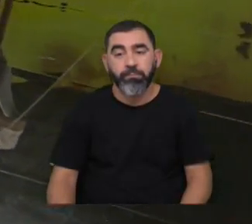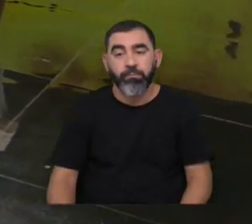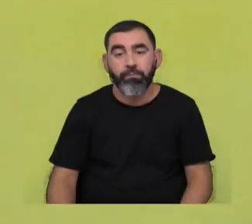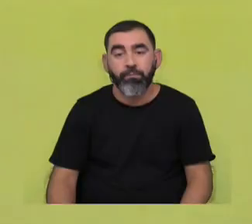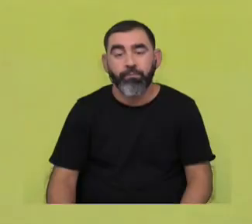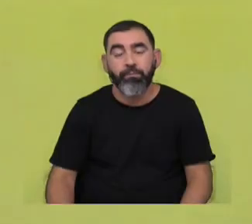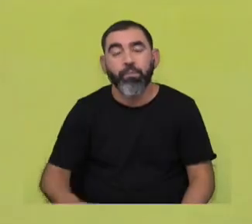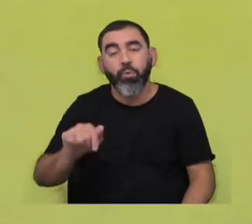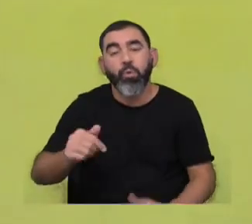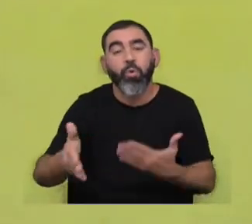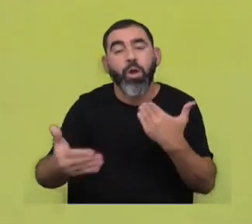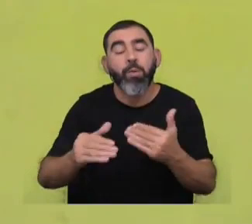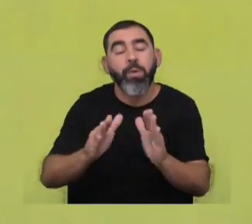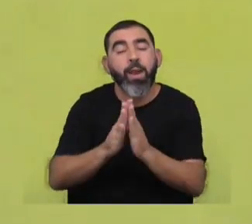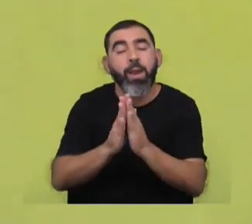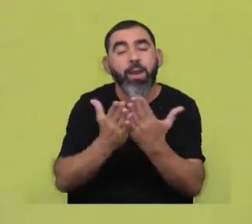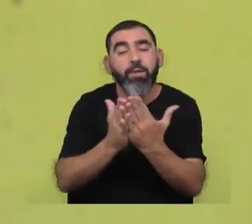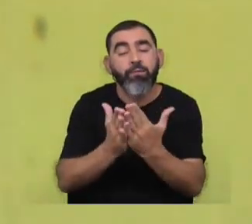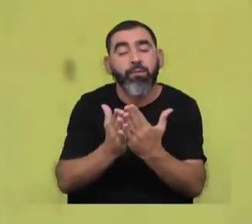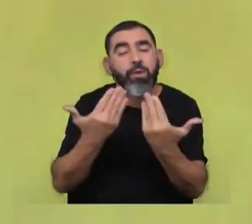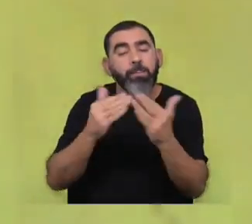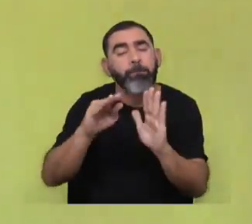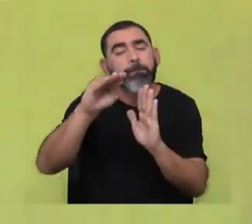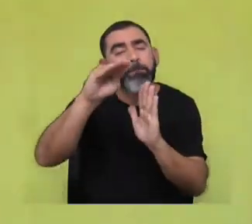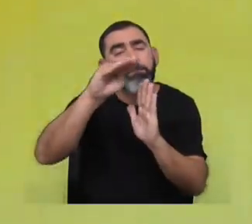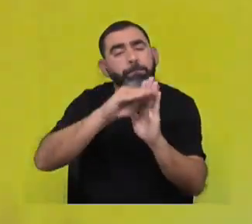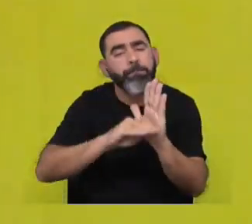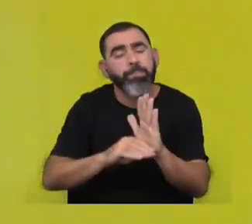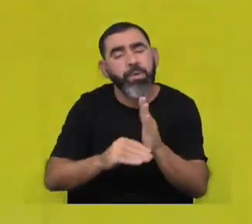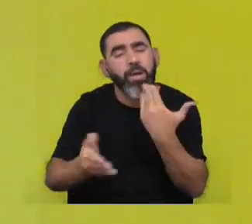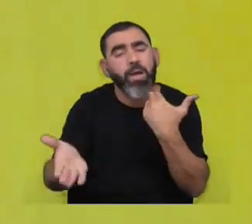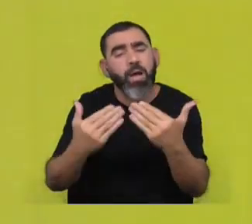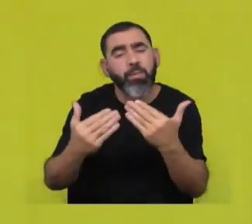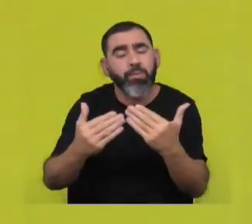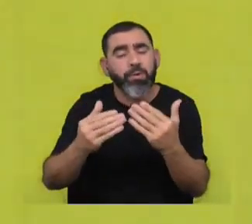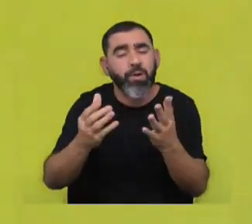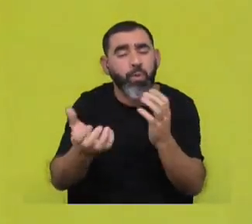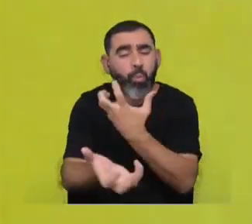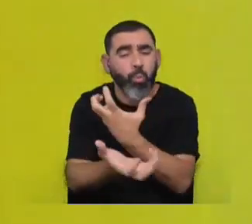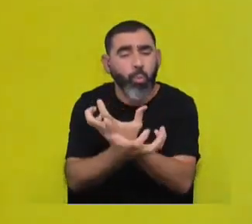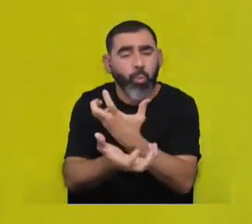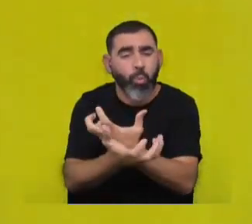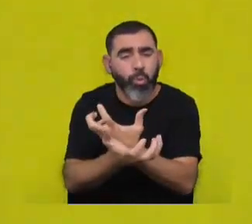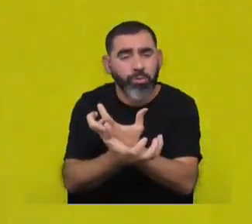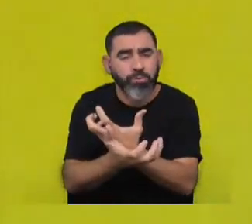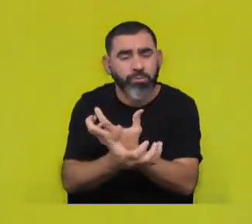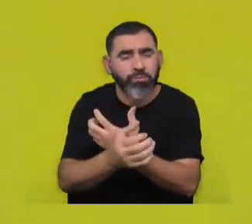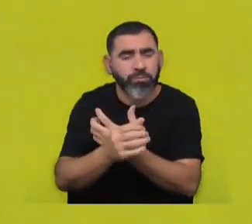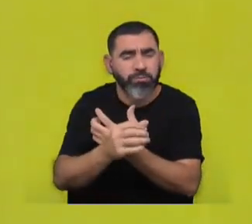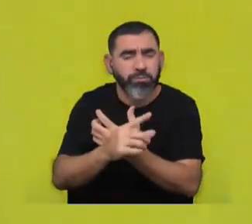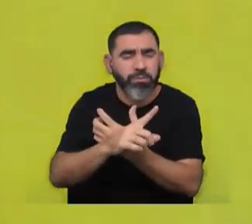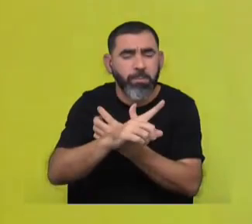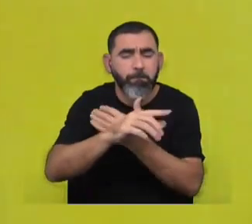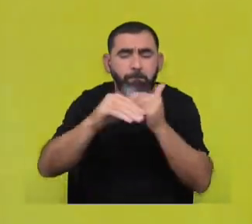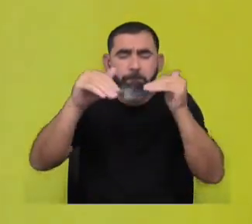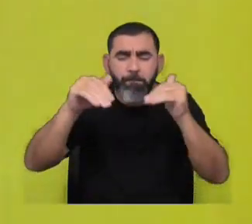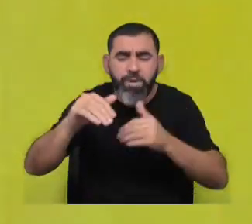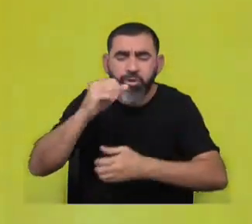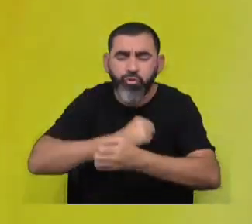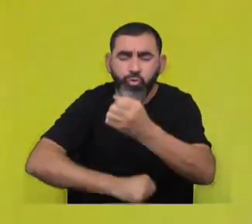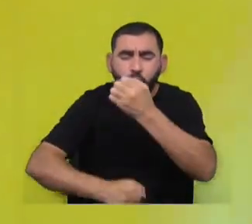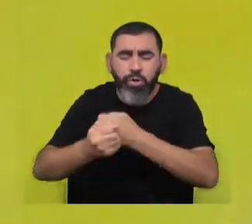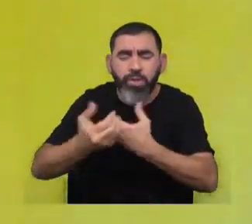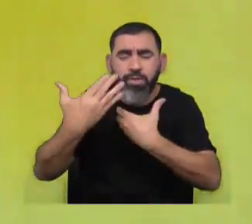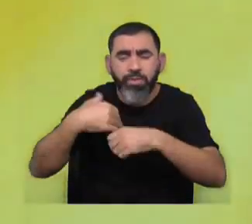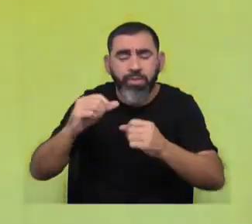Hoy vamos a hablar de libros. Vieron que arrancamos el programa hablando de un fósil de ciento y tantos de millones de años encontrado en